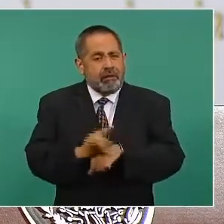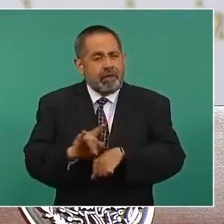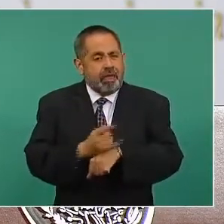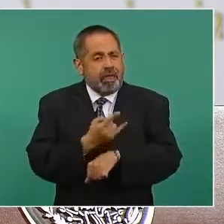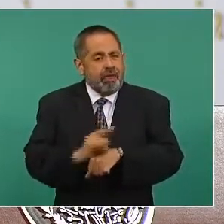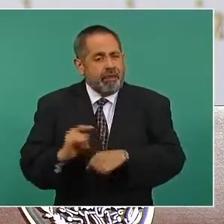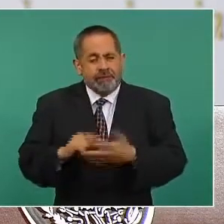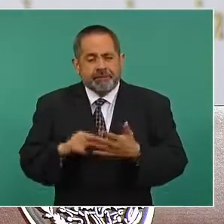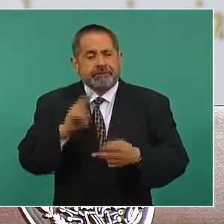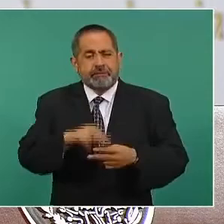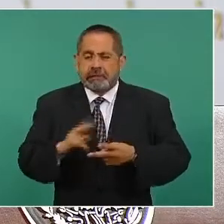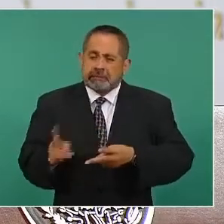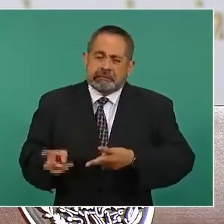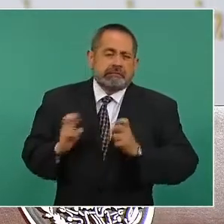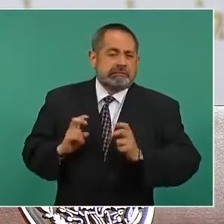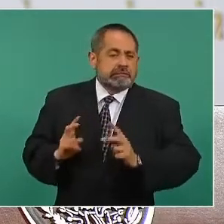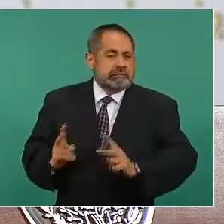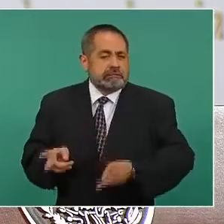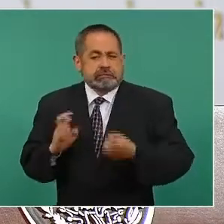Eran atracos.